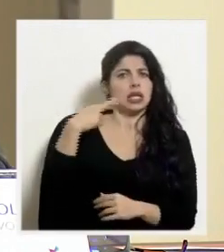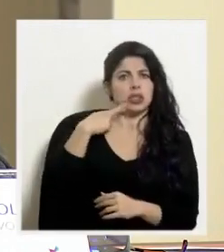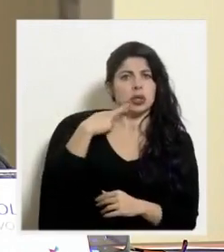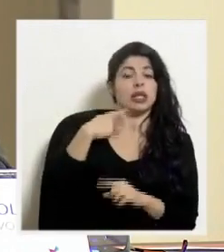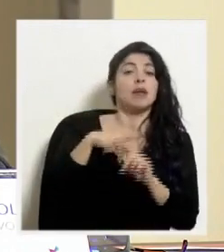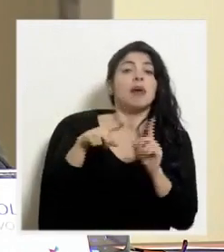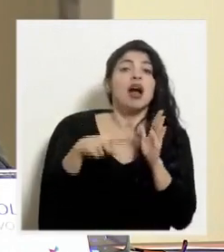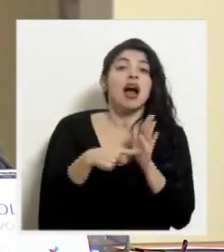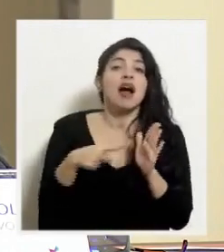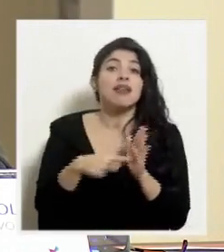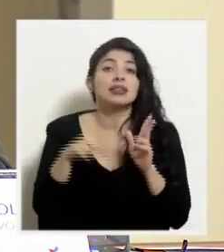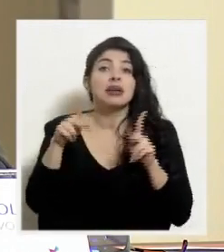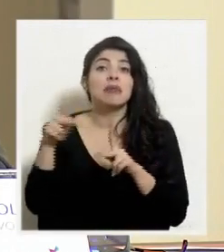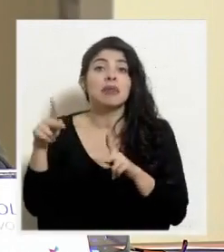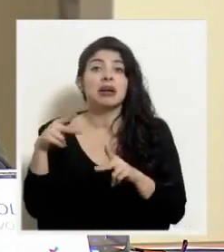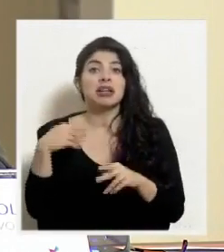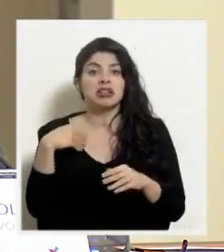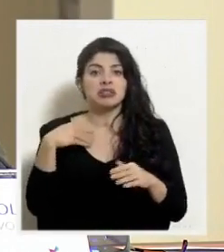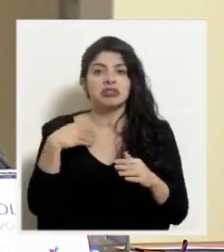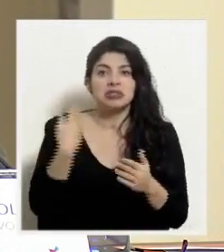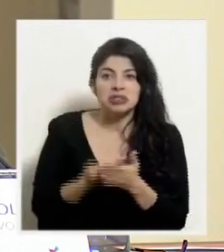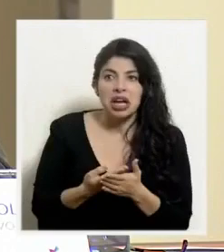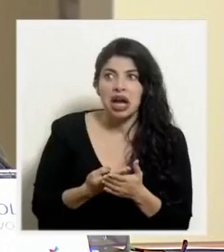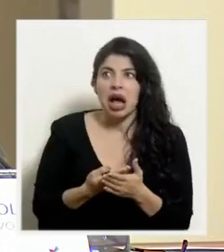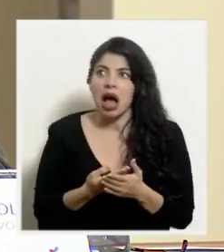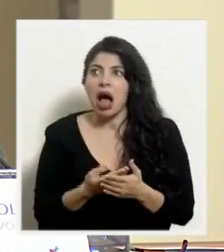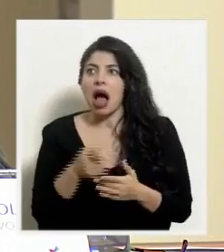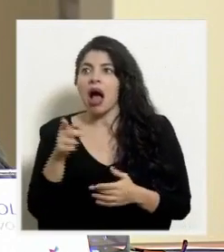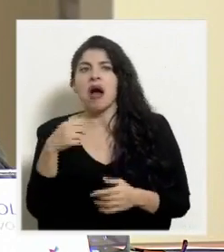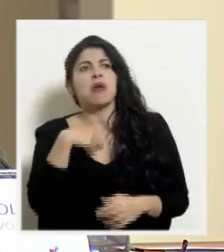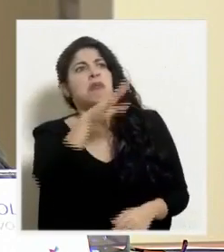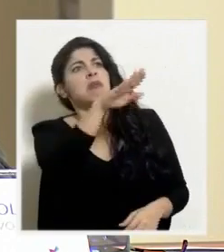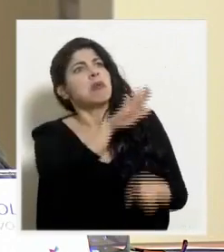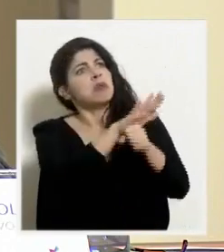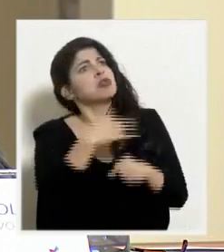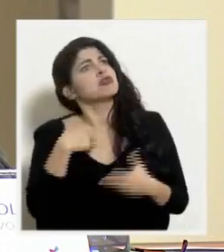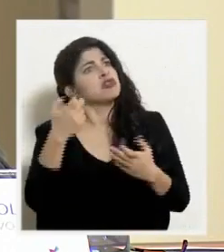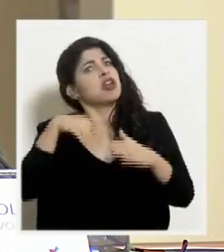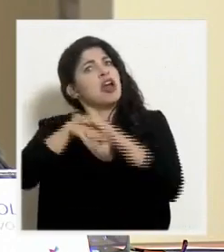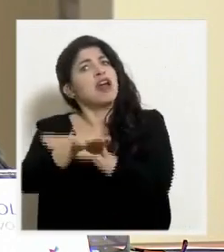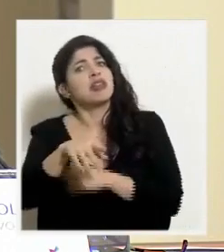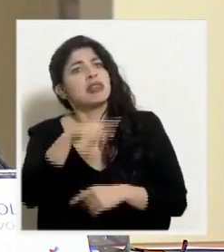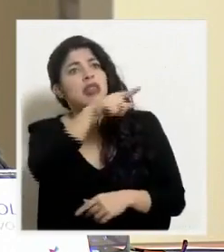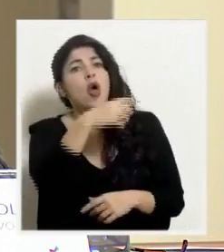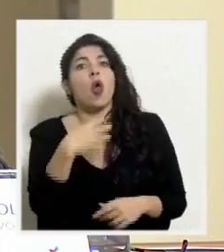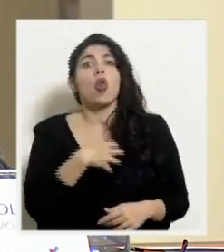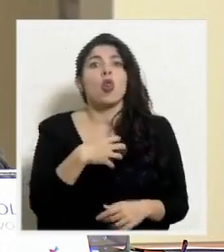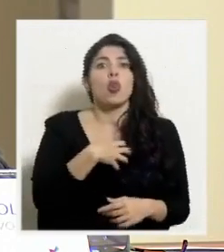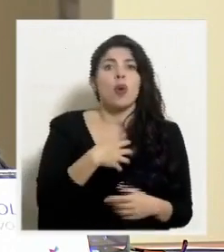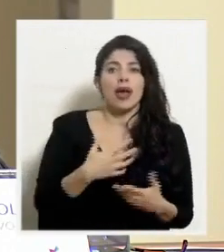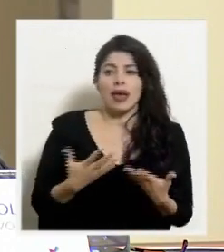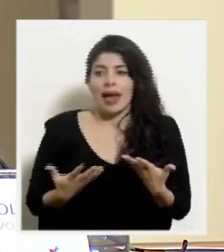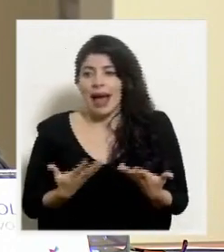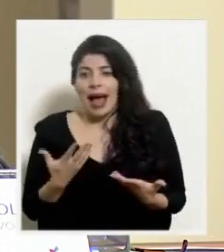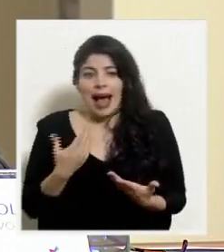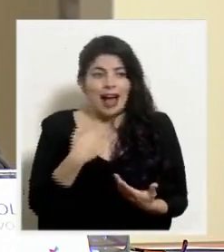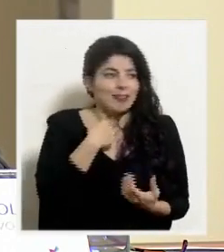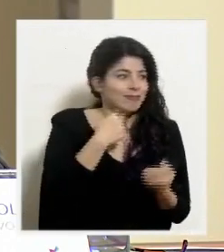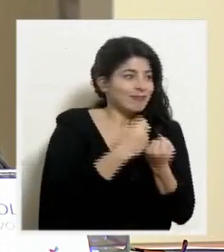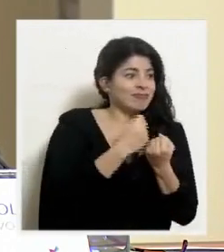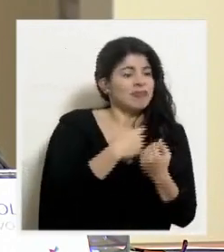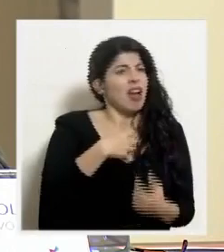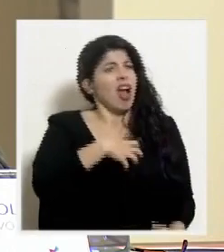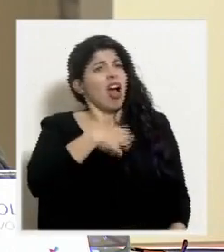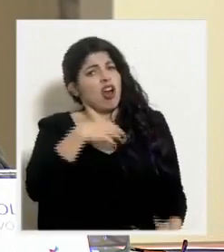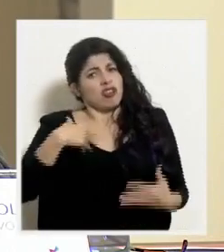veces lo que hacemos es llegar y forzar al dueño del restaurante, hacerle una crisis, hacerle un berrinche en la puerta porque no me deja